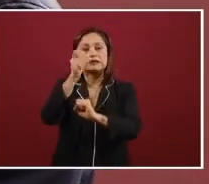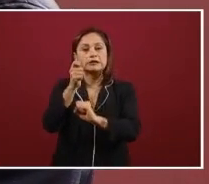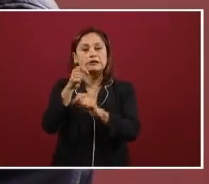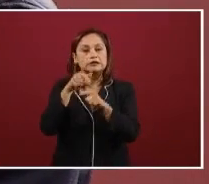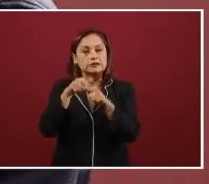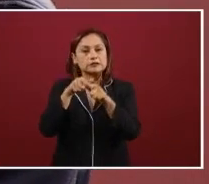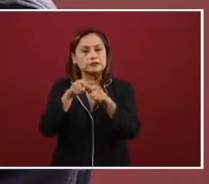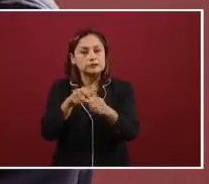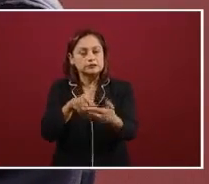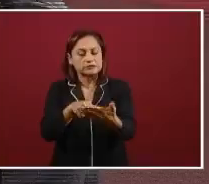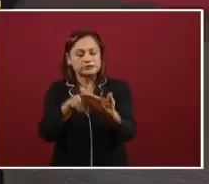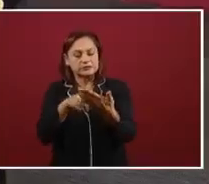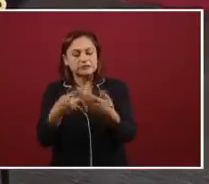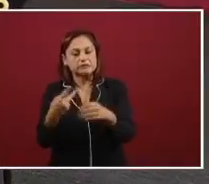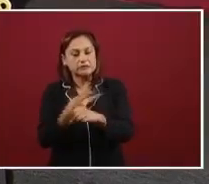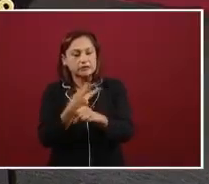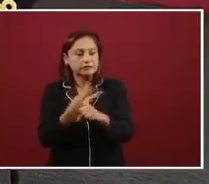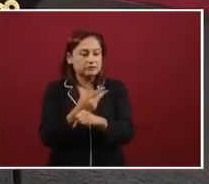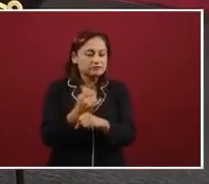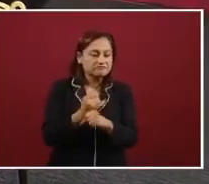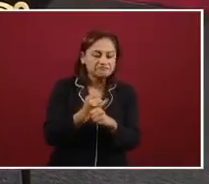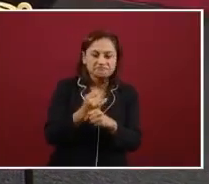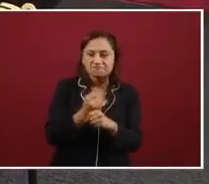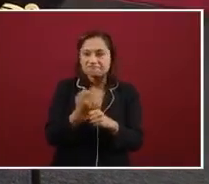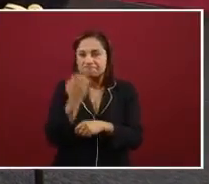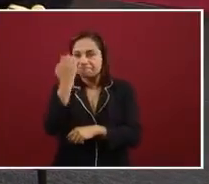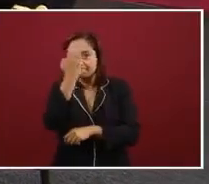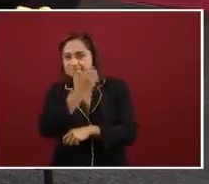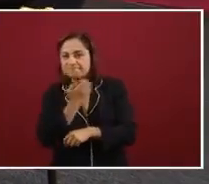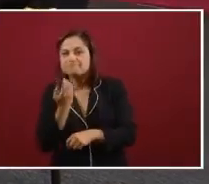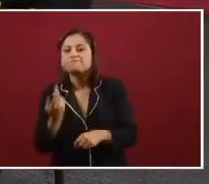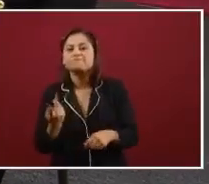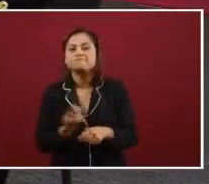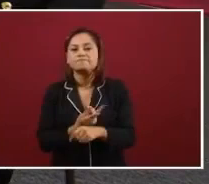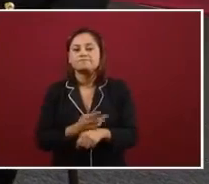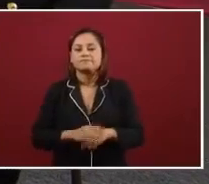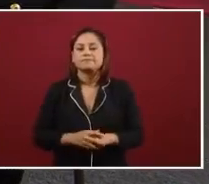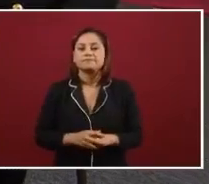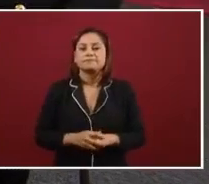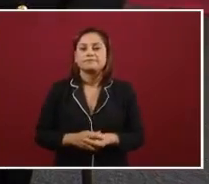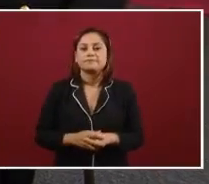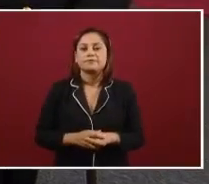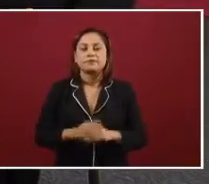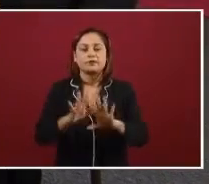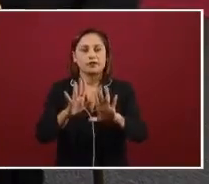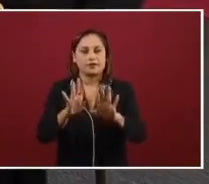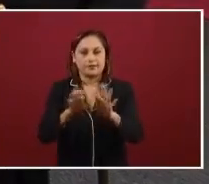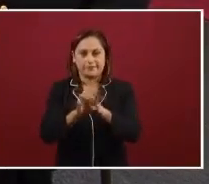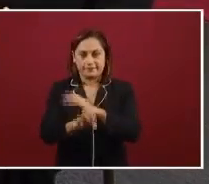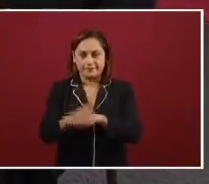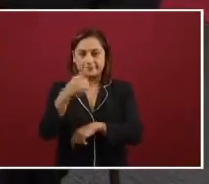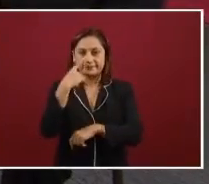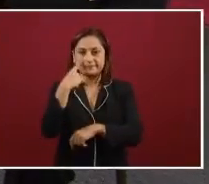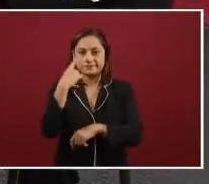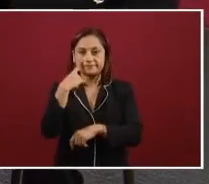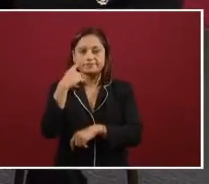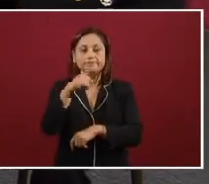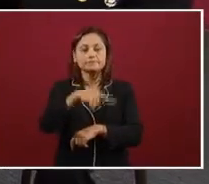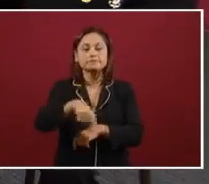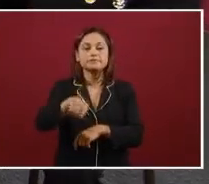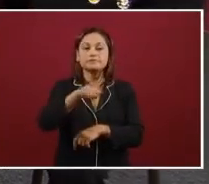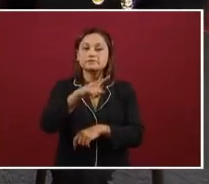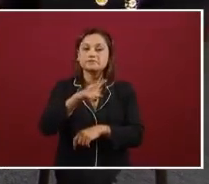analizando la situación. Por ejemplo, la principal queja es de